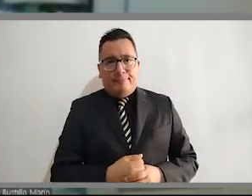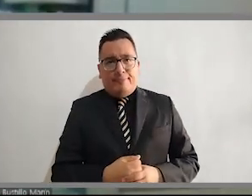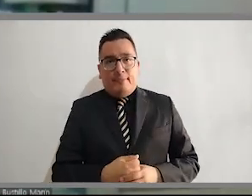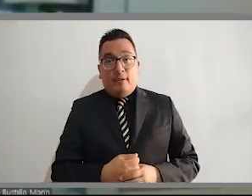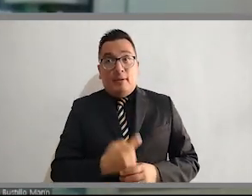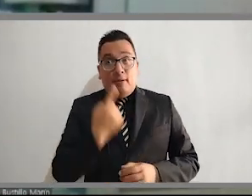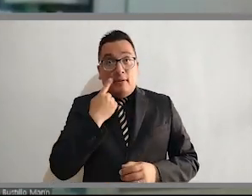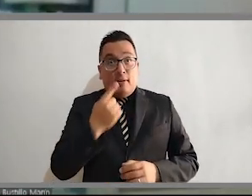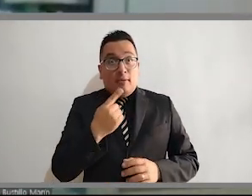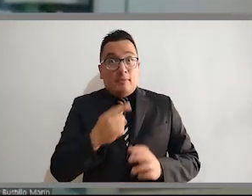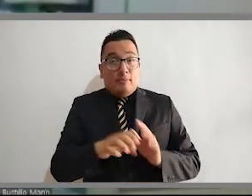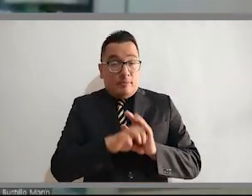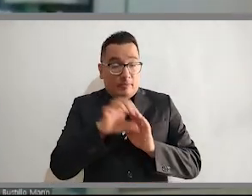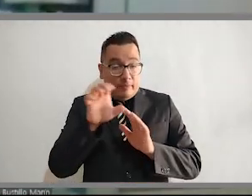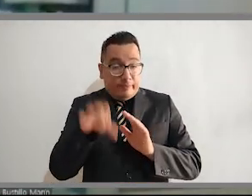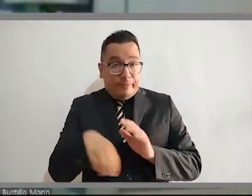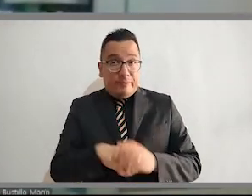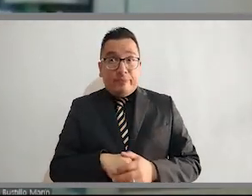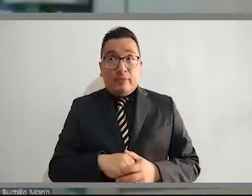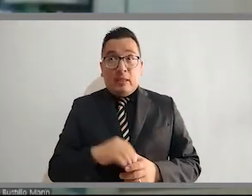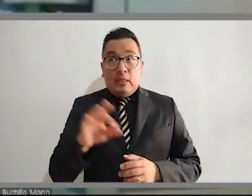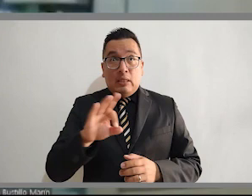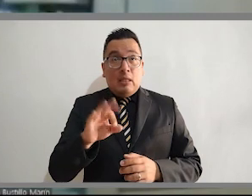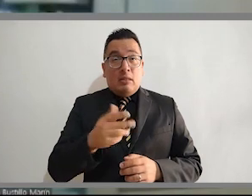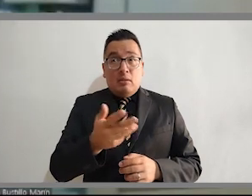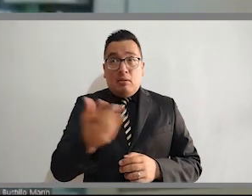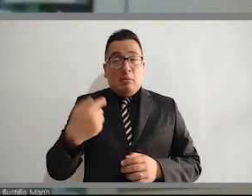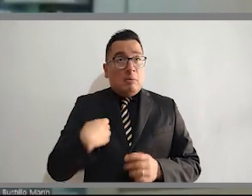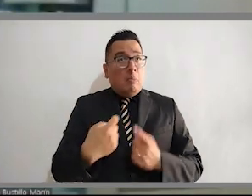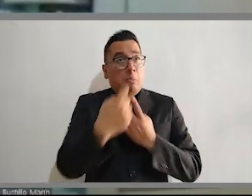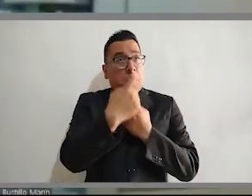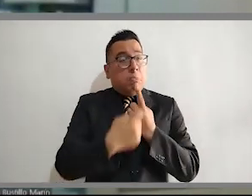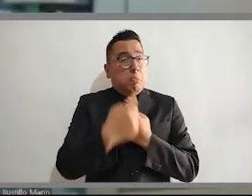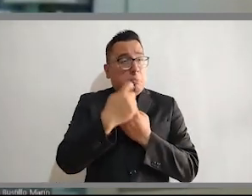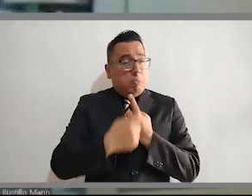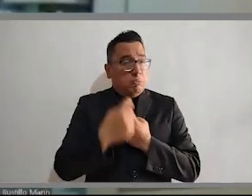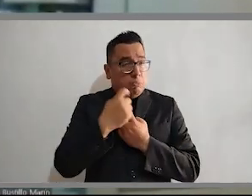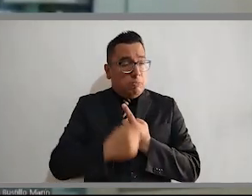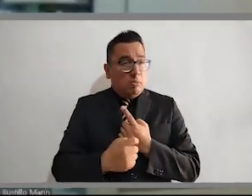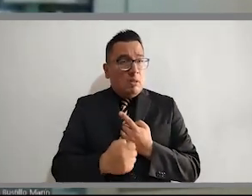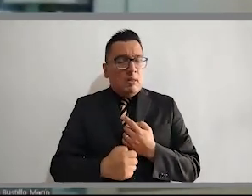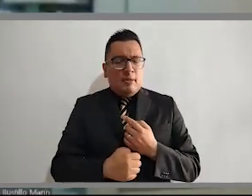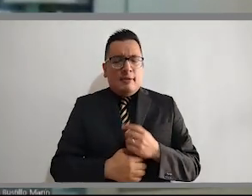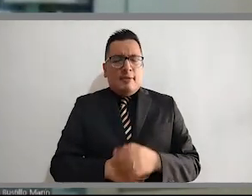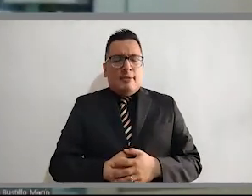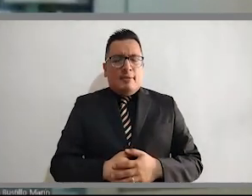Cuando nosotras nos critican por estar en algún cargo público, hay que